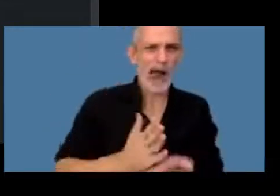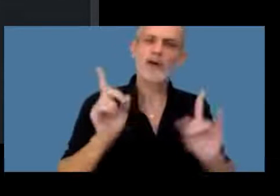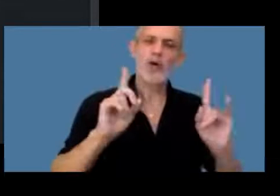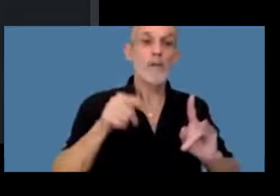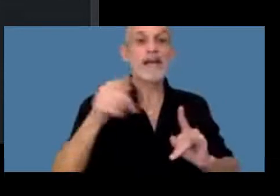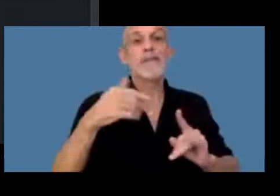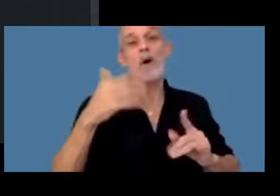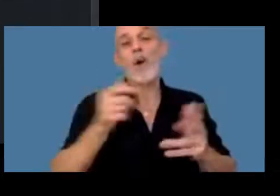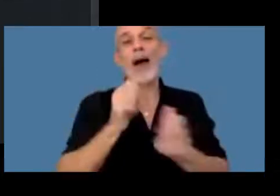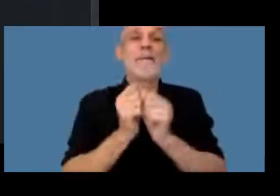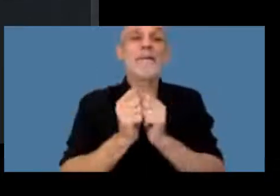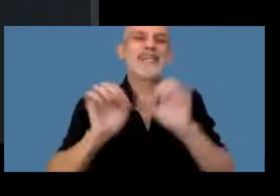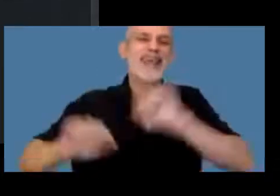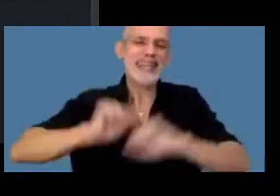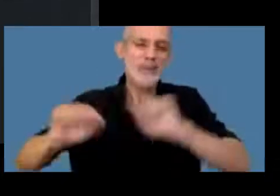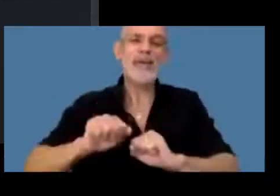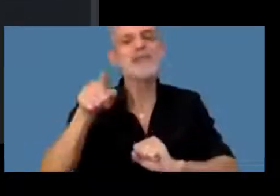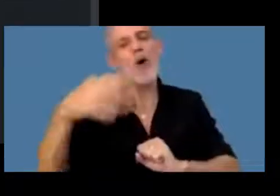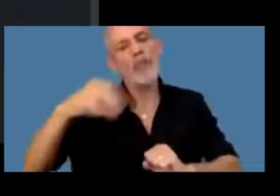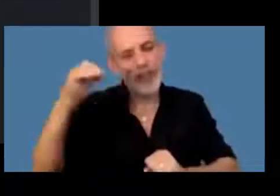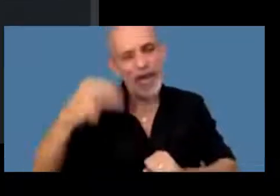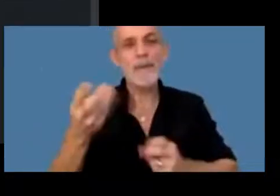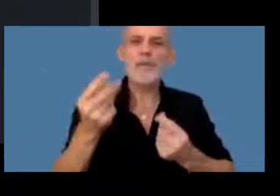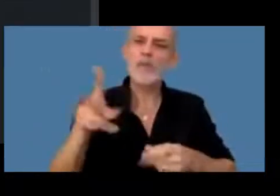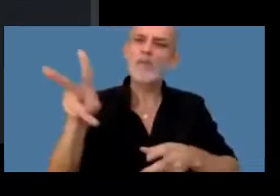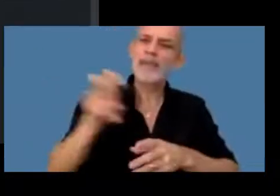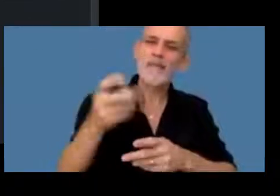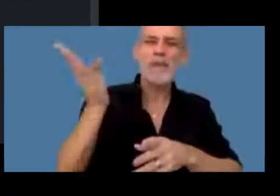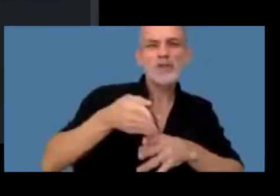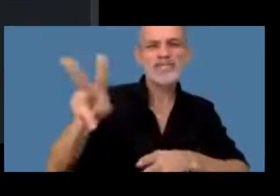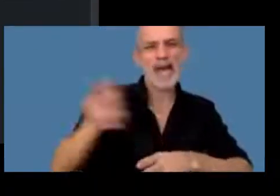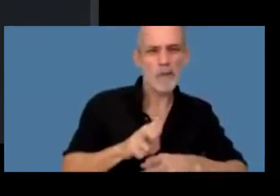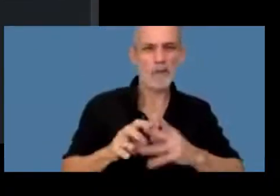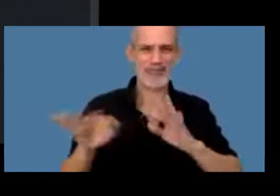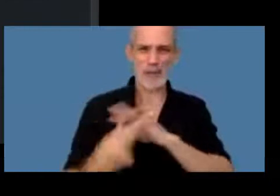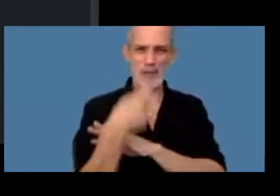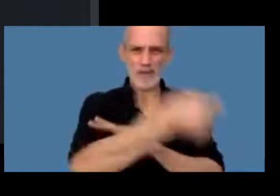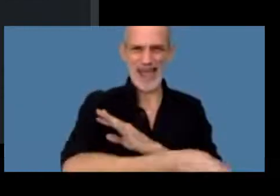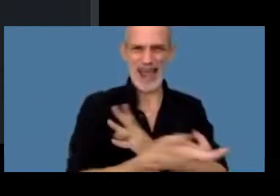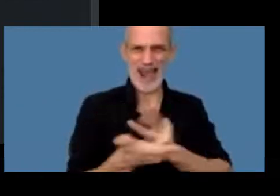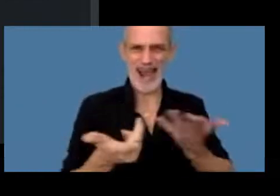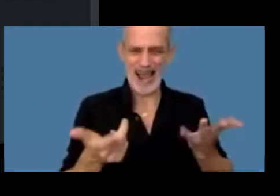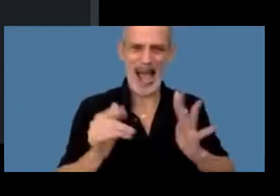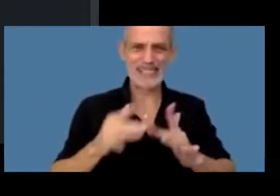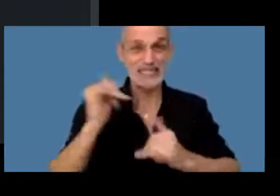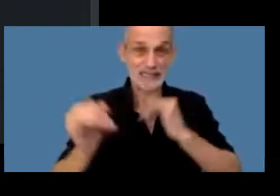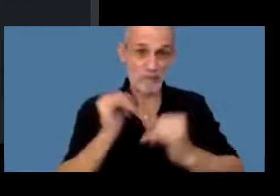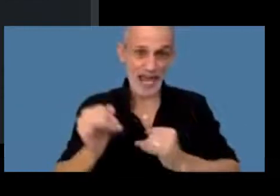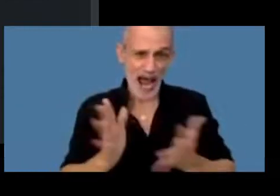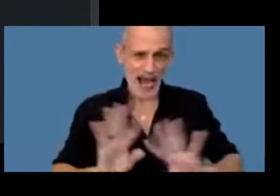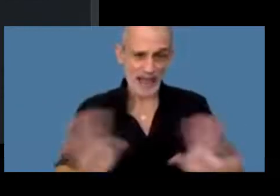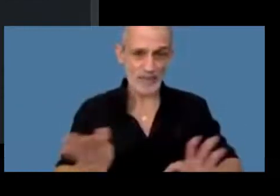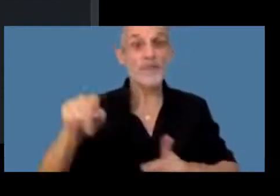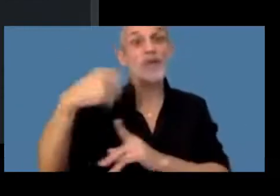de limpieza tenés que ser agente de retención previsional, por ejemplo, digamos. Hay otras que sí tienen que